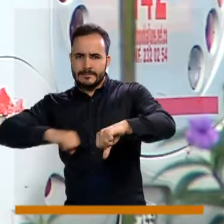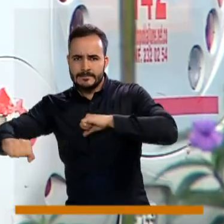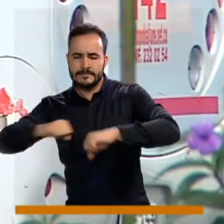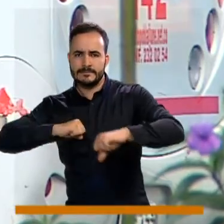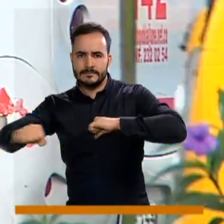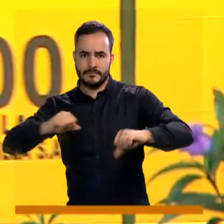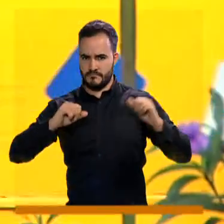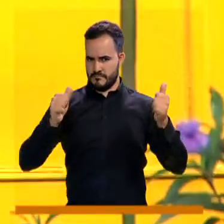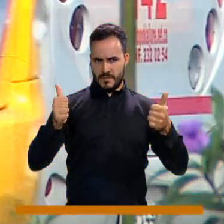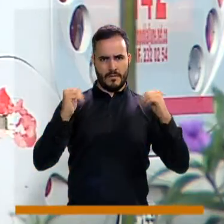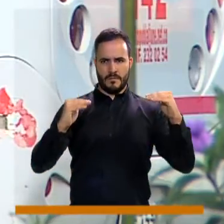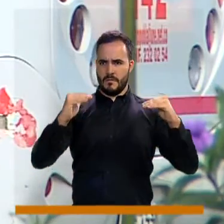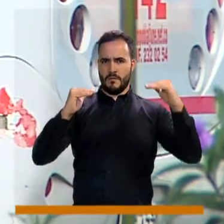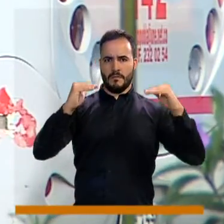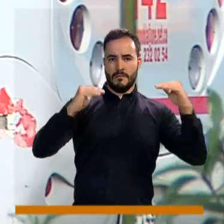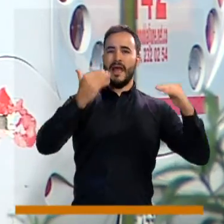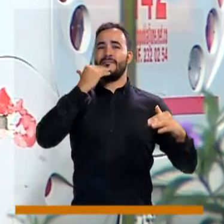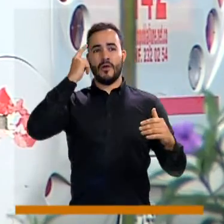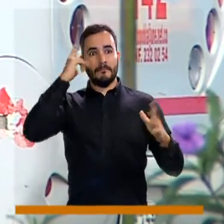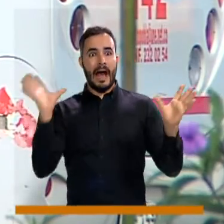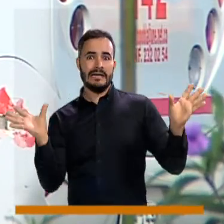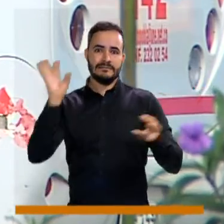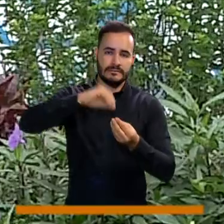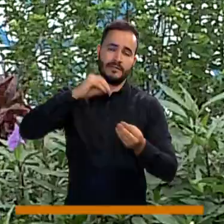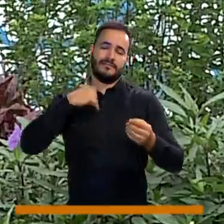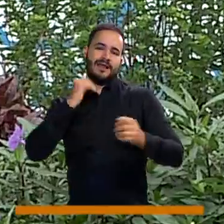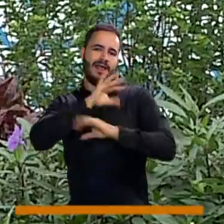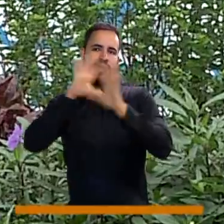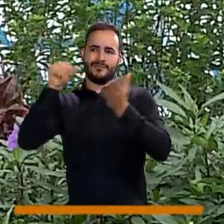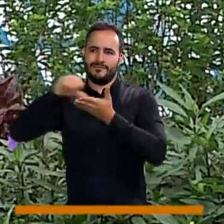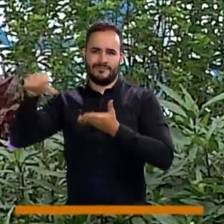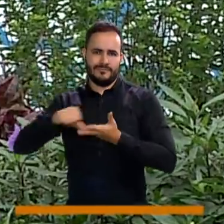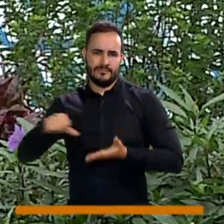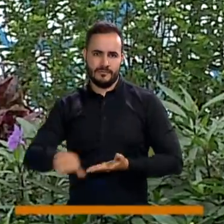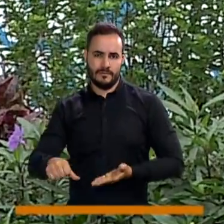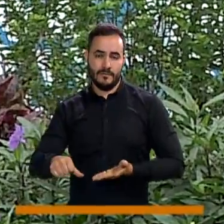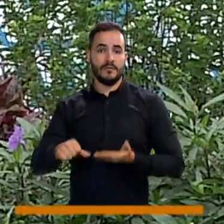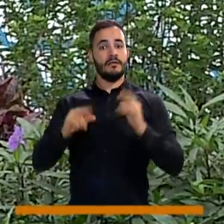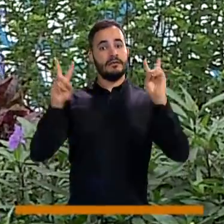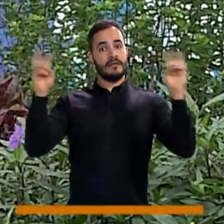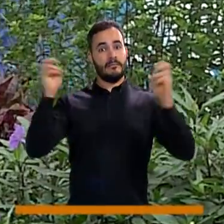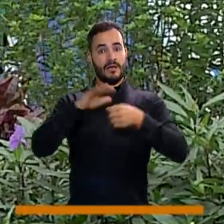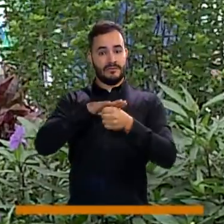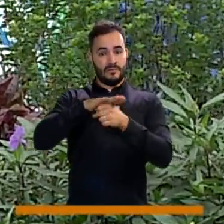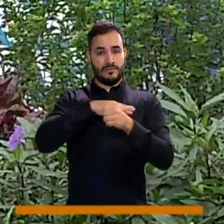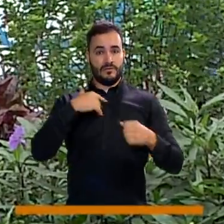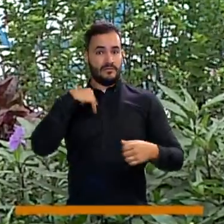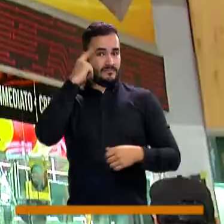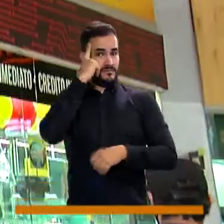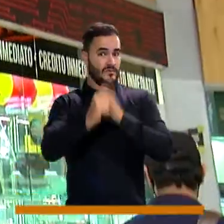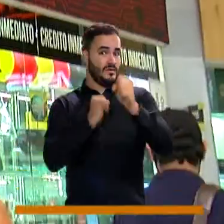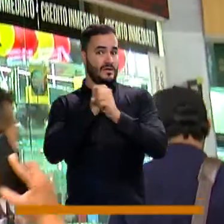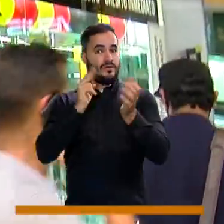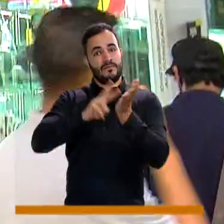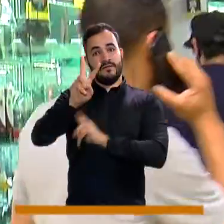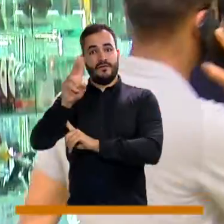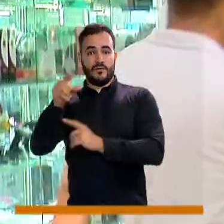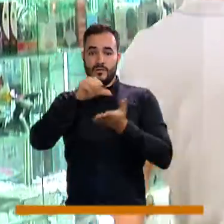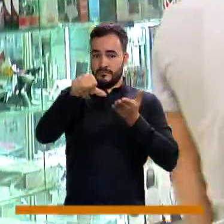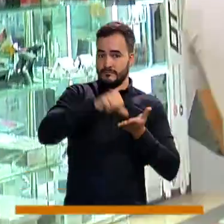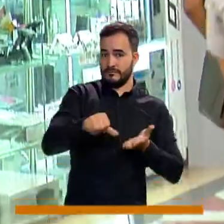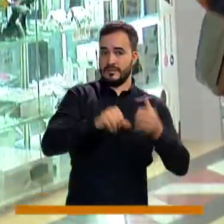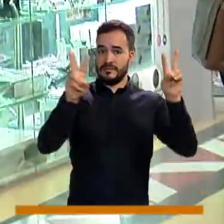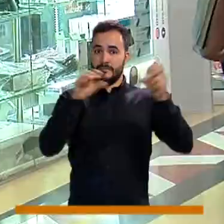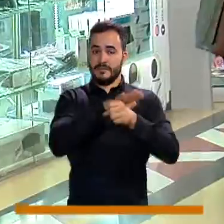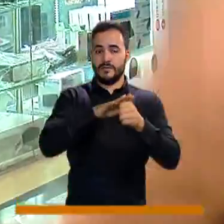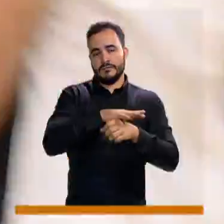la pandemia trae como una necesidad puede ser insostenible económicamente. Y es que los efectos económicos se van a comenzar a